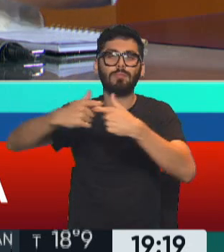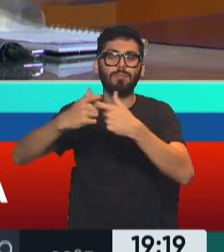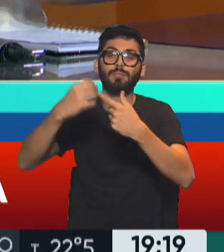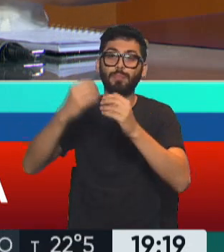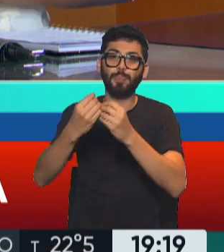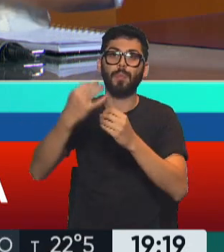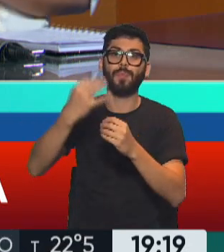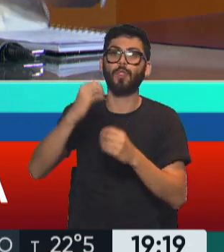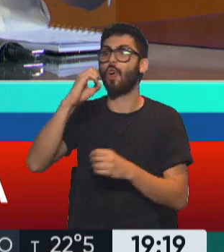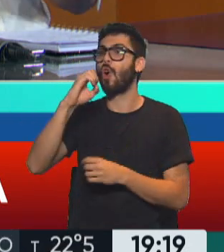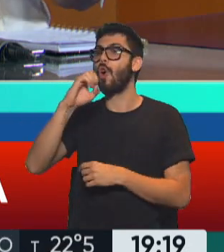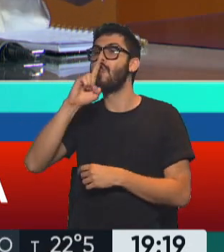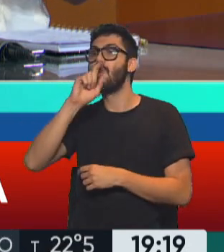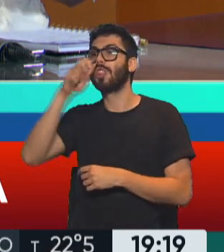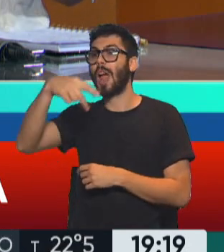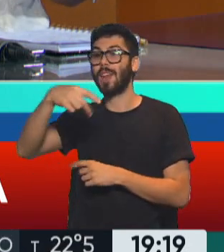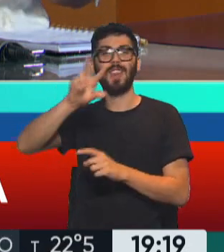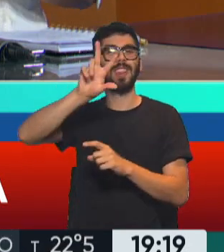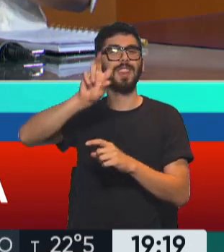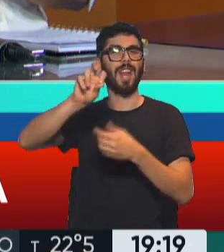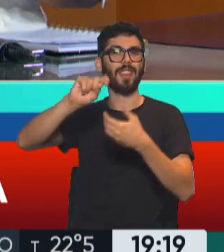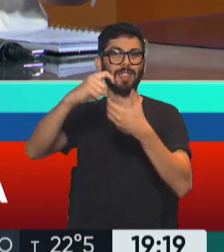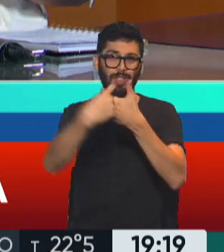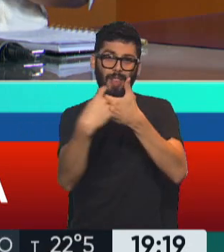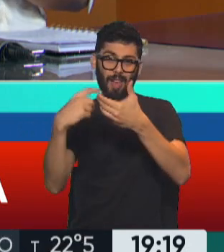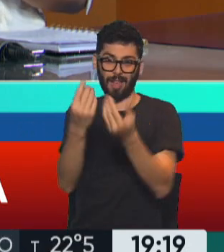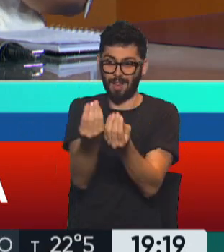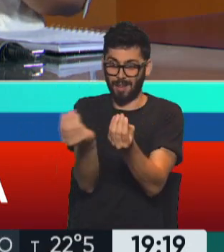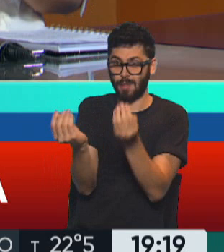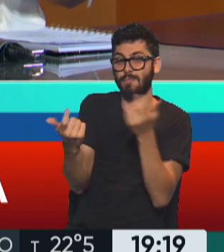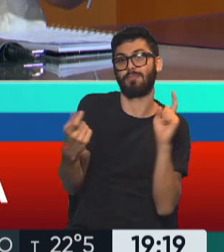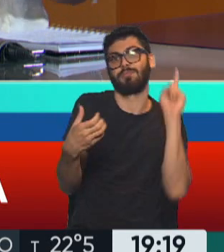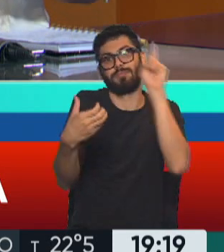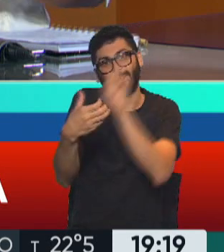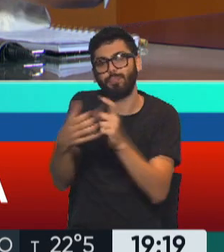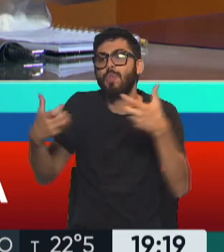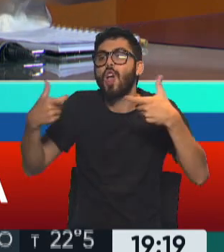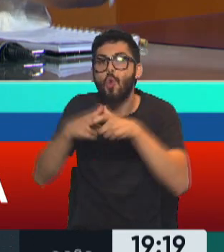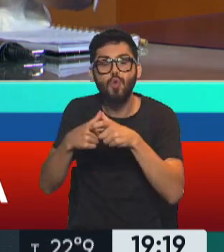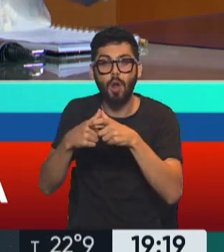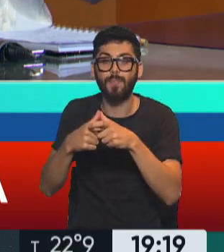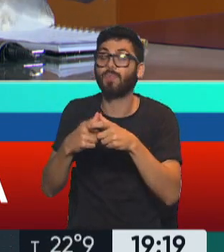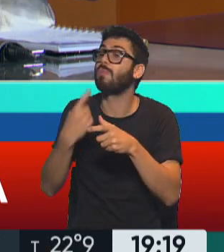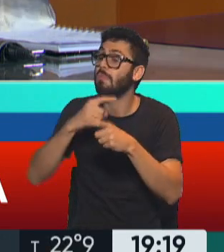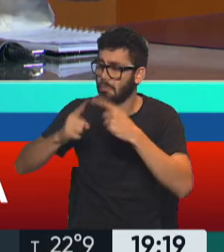30 miembros de la OTAN. ¿Para qué o qué dijeron? Bueno, al menos lo que sostienen es que van a seguir apoyando a